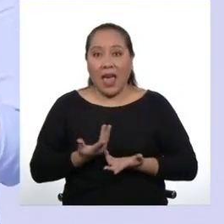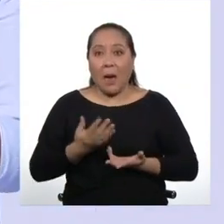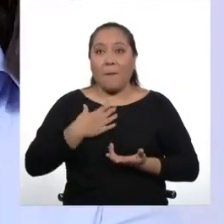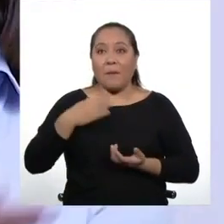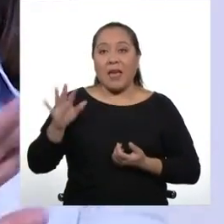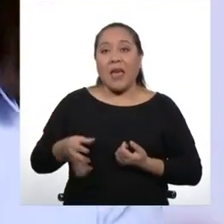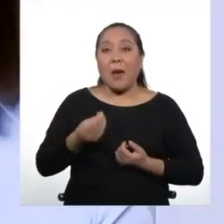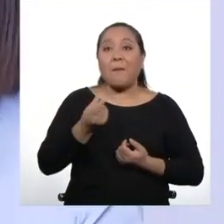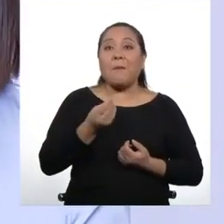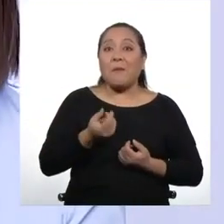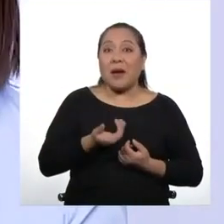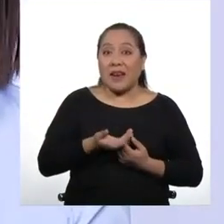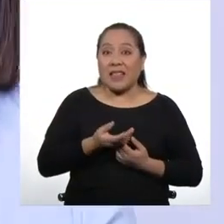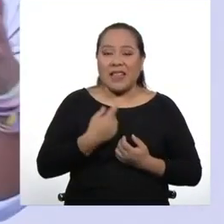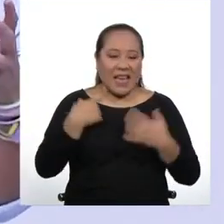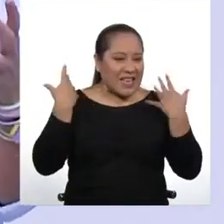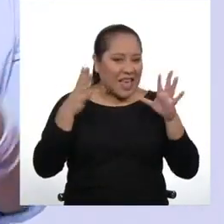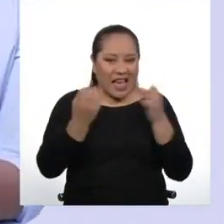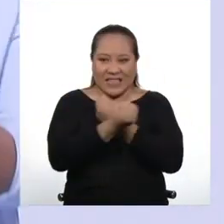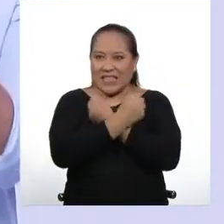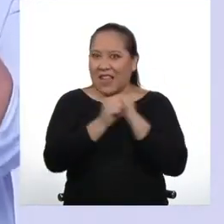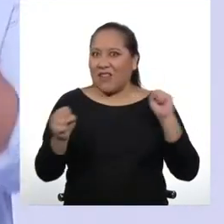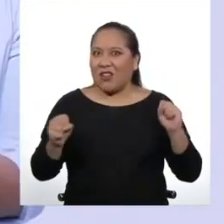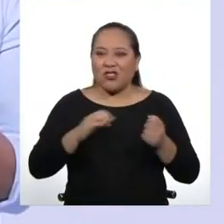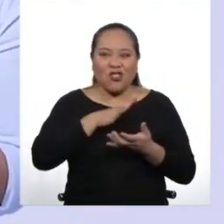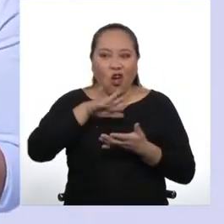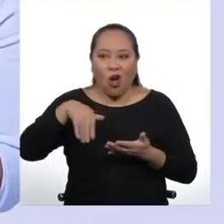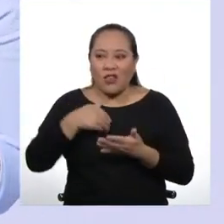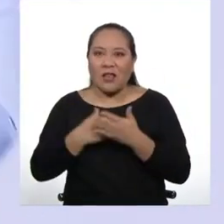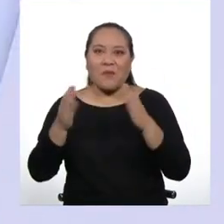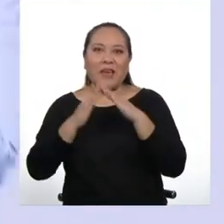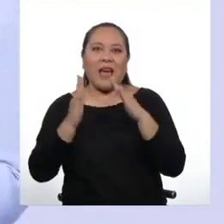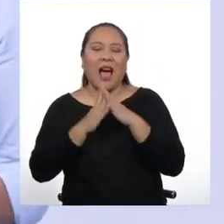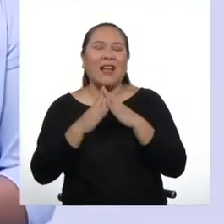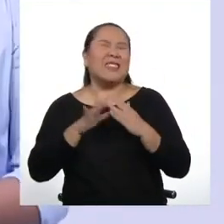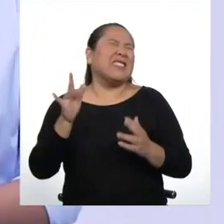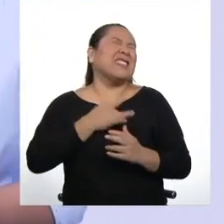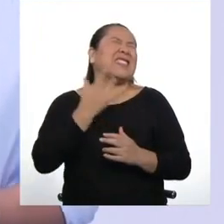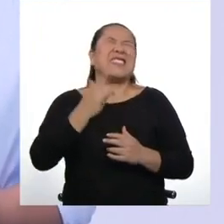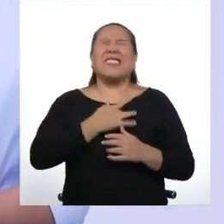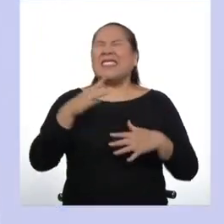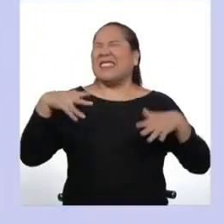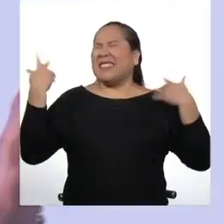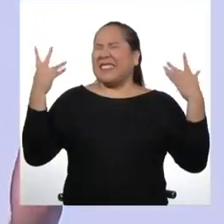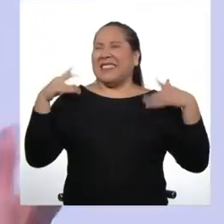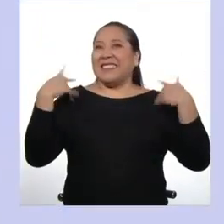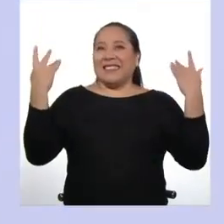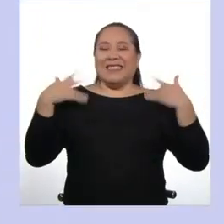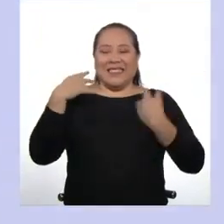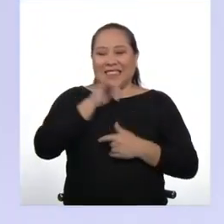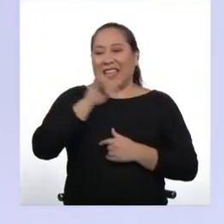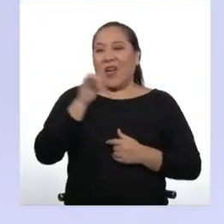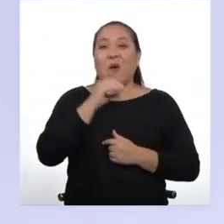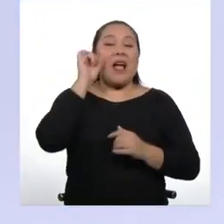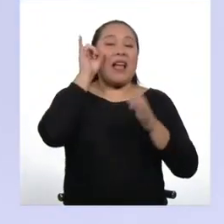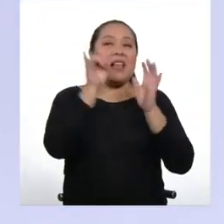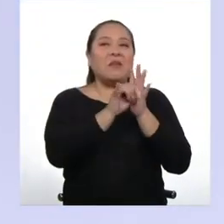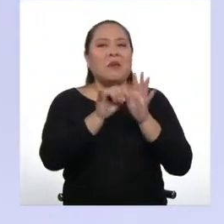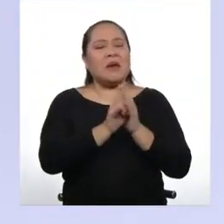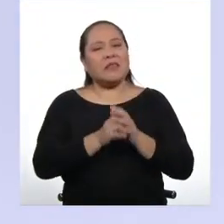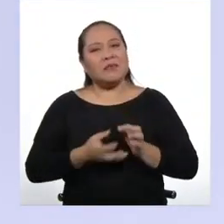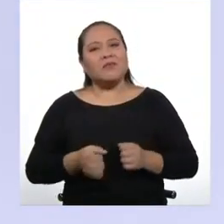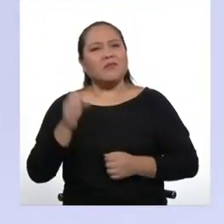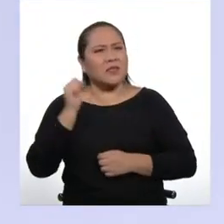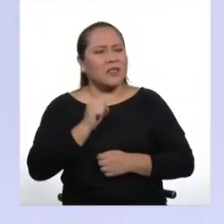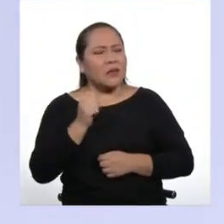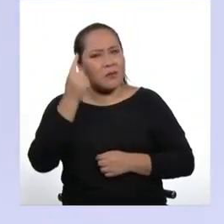y resultó que estaba fuera de peligro. Todos en la casa nos pusimos tan contentos, igual que el niño de la imagen. ¡Qué lindo, Patricia! Debe haber sido